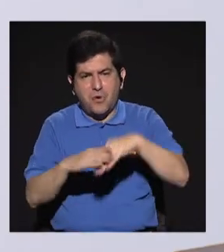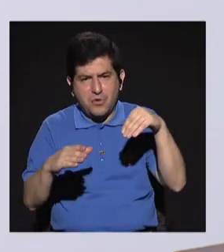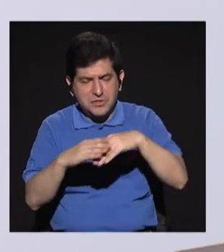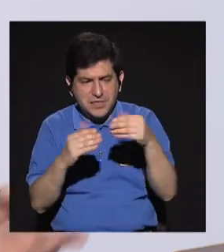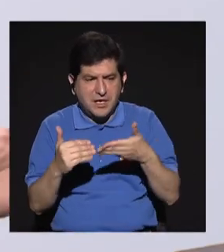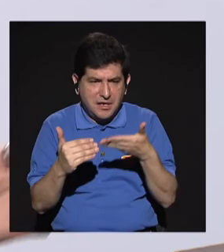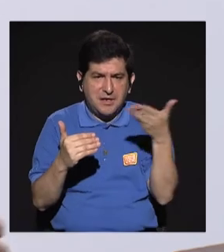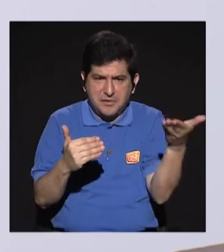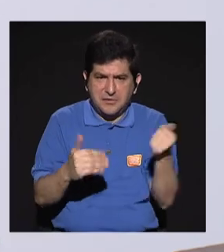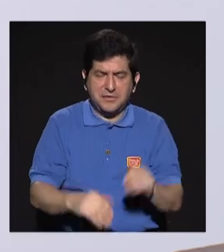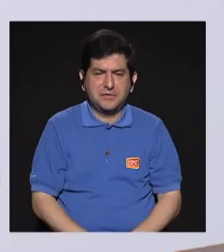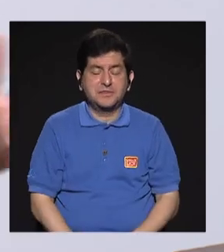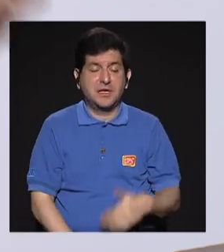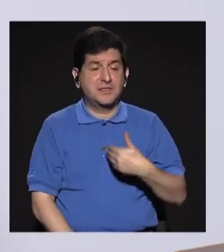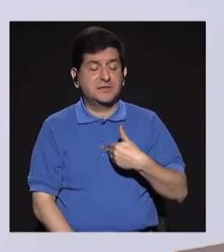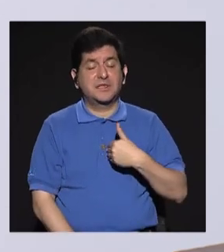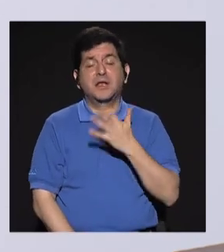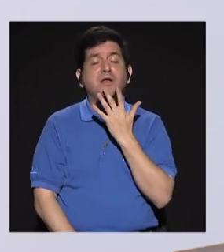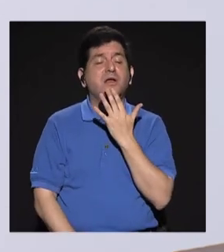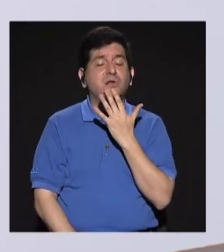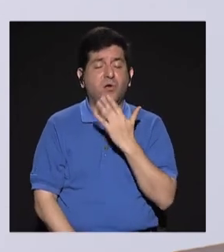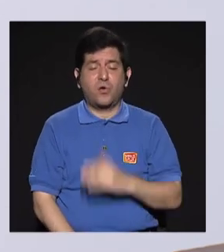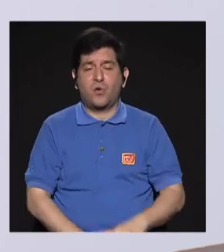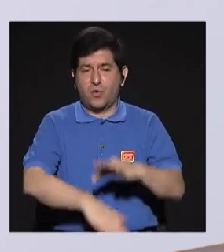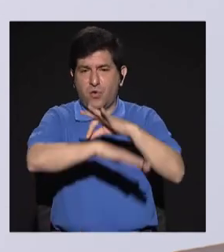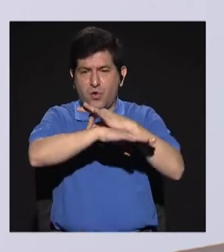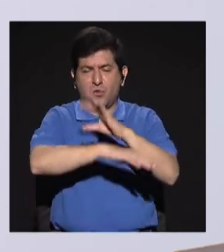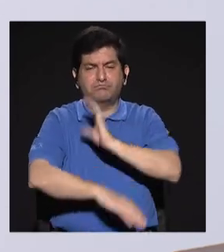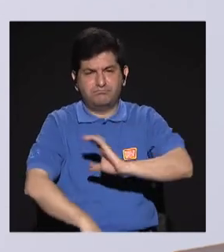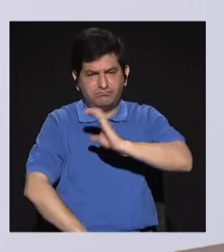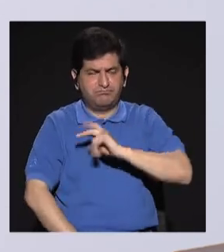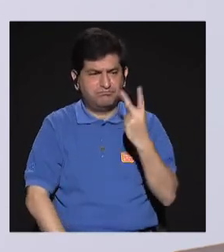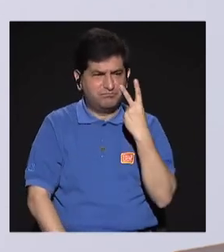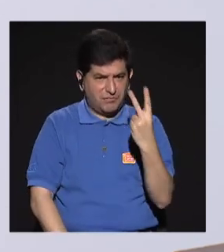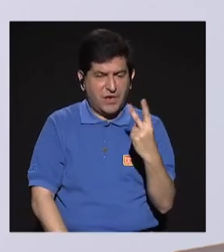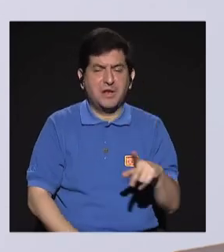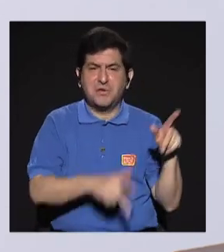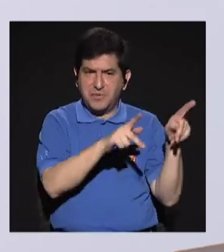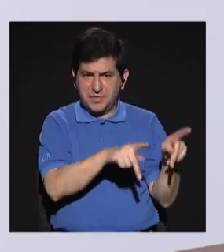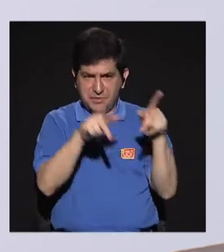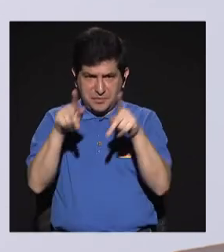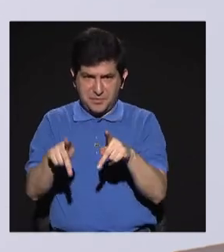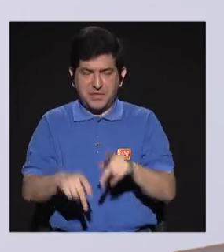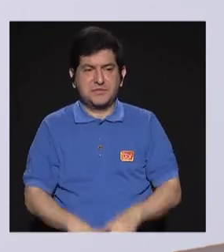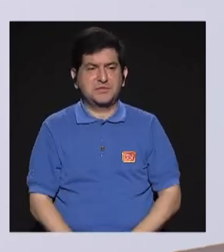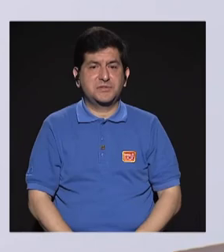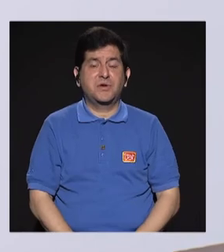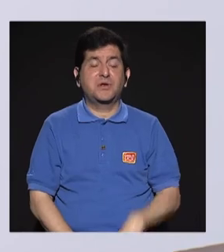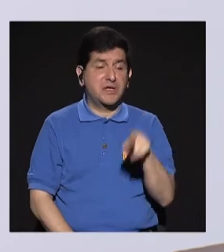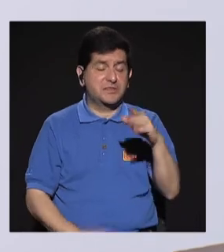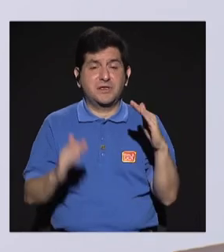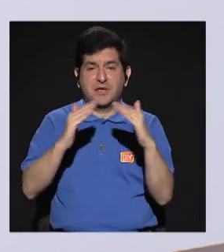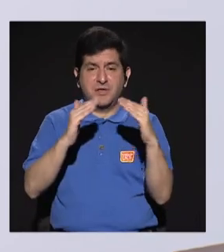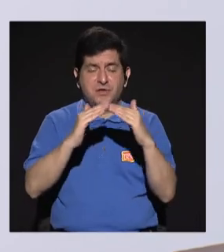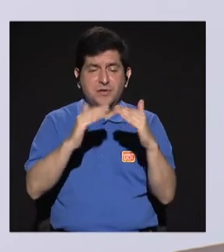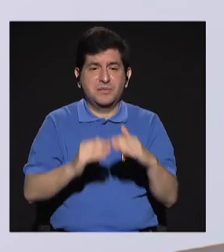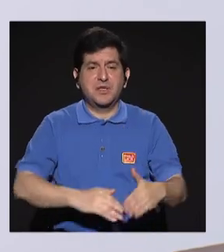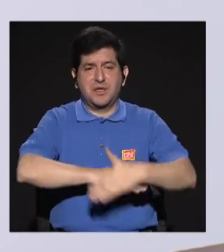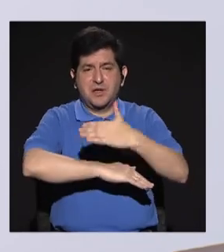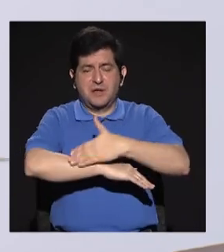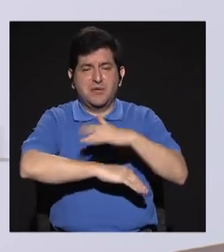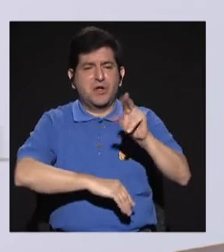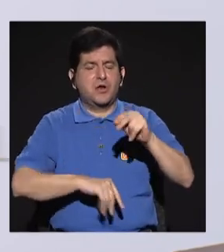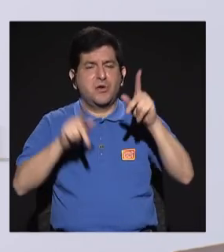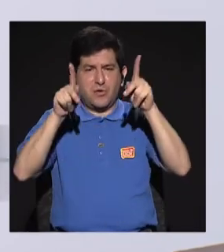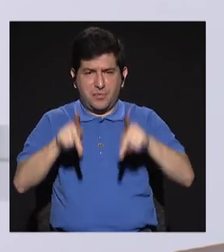extracción de productos entonces tenía un color de piel muy característico para que lo podemos observar en algunas personas que viven en la costa no